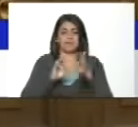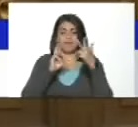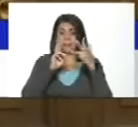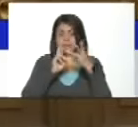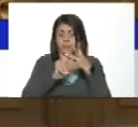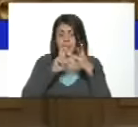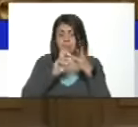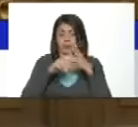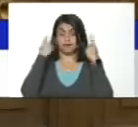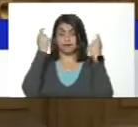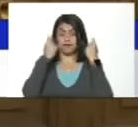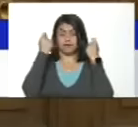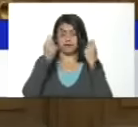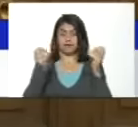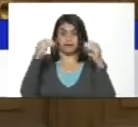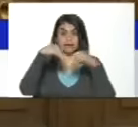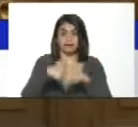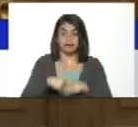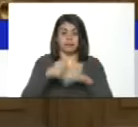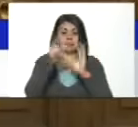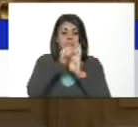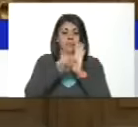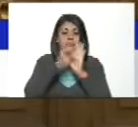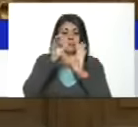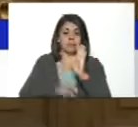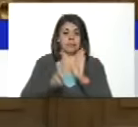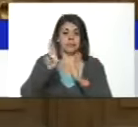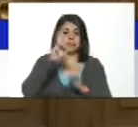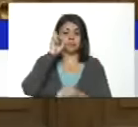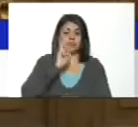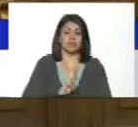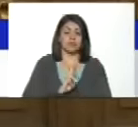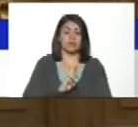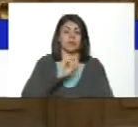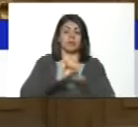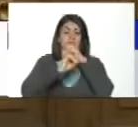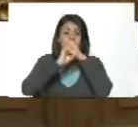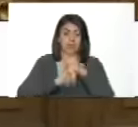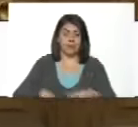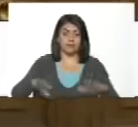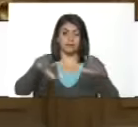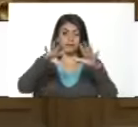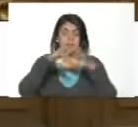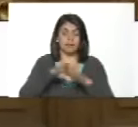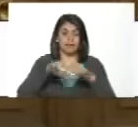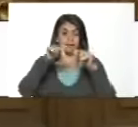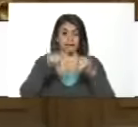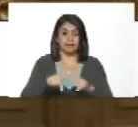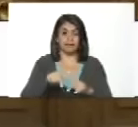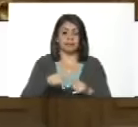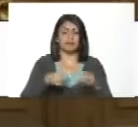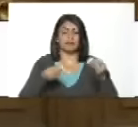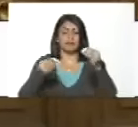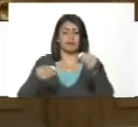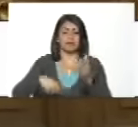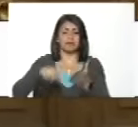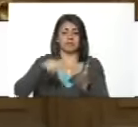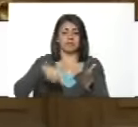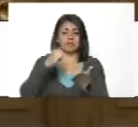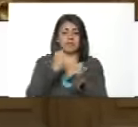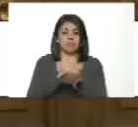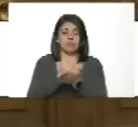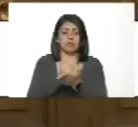Tercero, publicar el presente acuerdo en la Gaceta Oficial de la República Bolivariana de Venezuela y dar máxima difusión del mismo, dado, firmado y